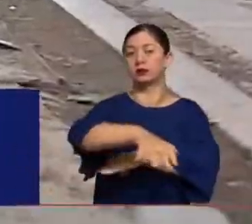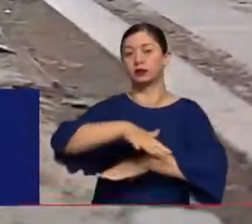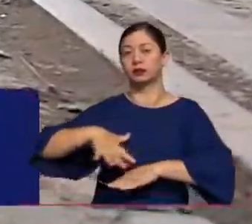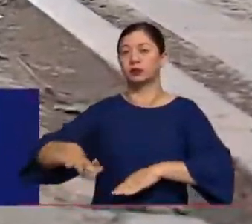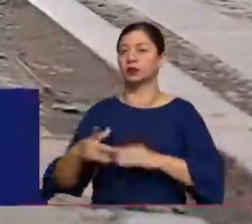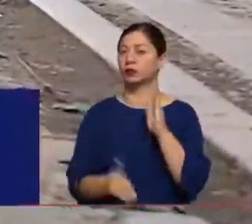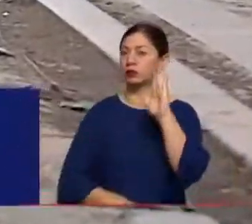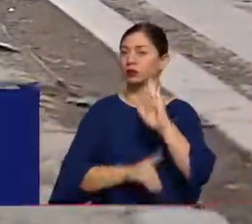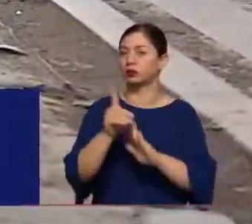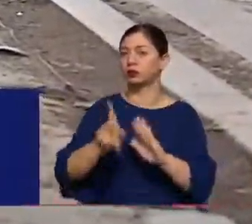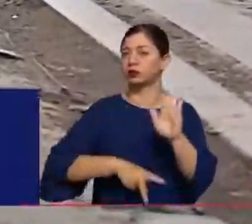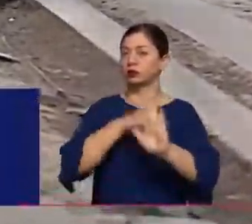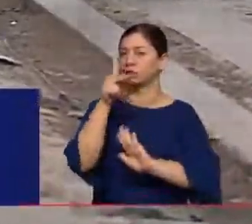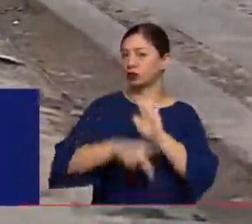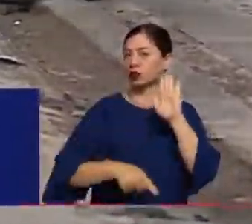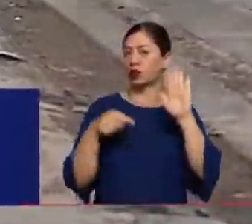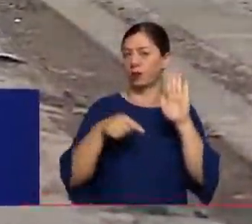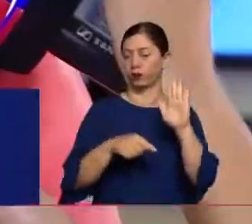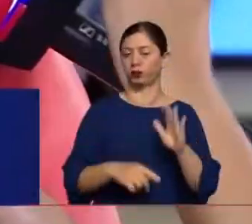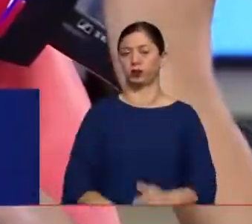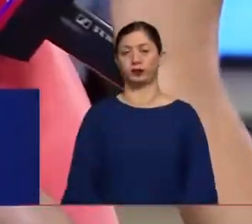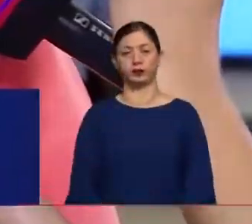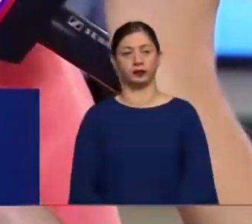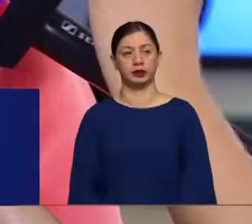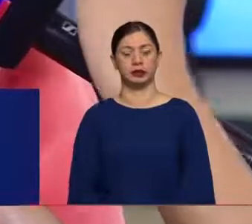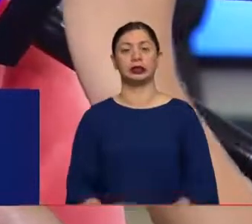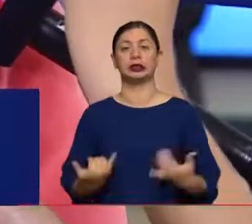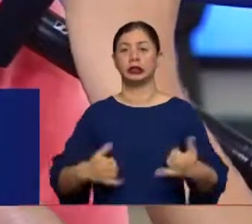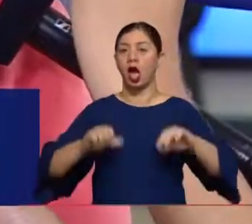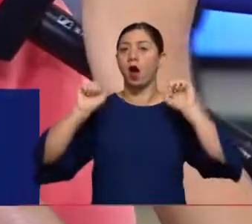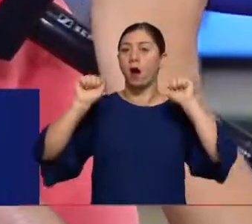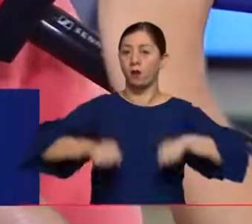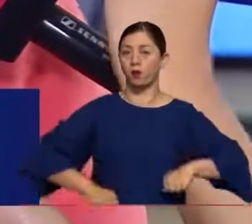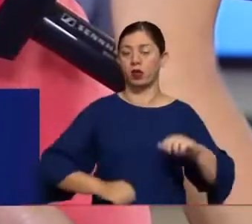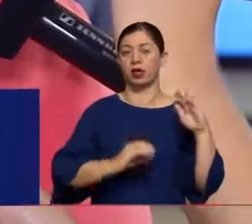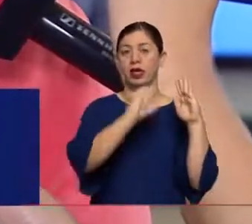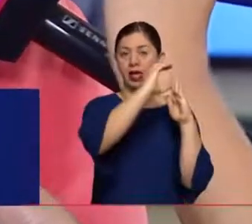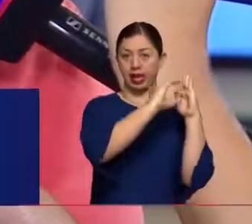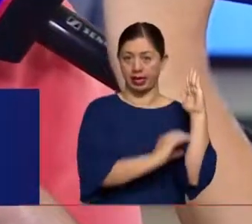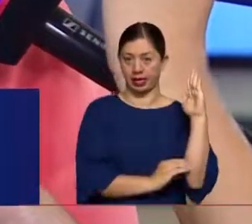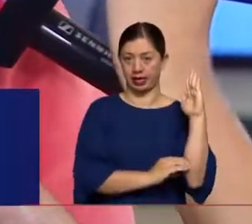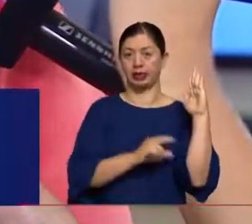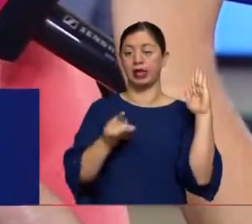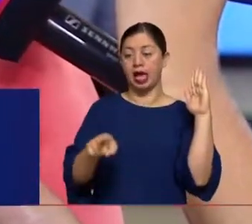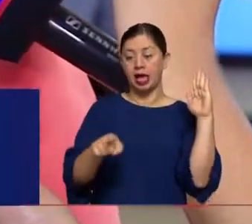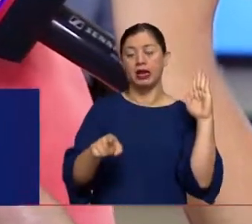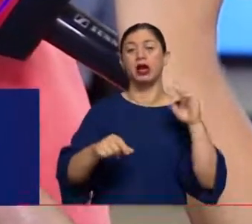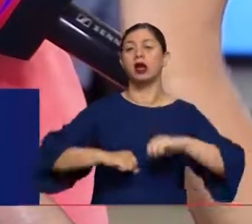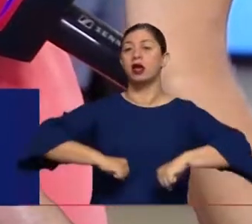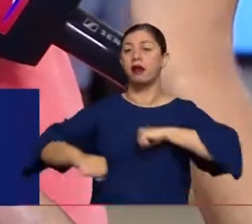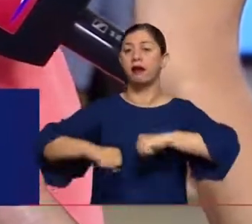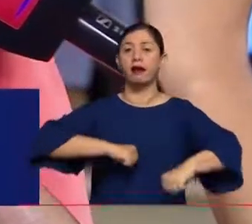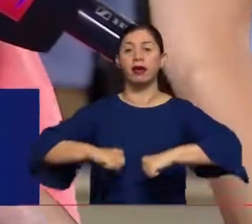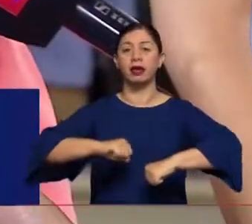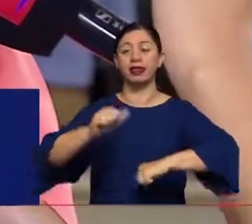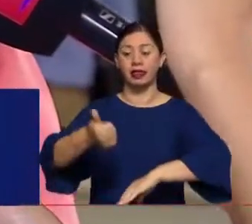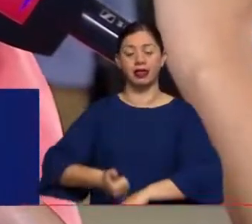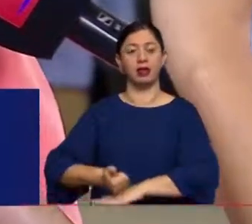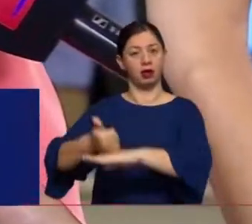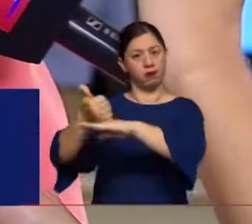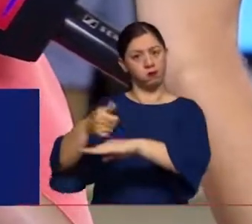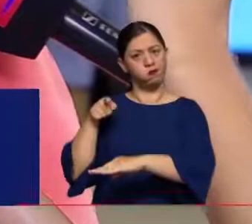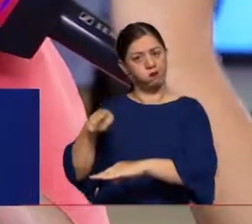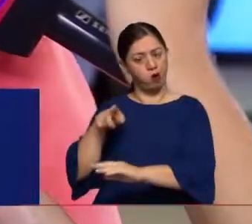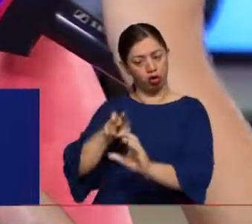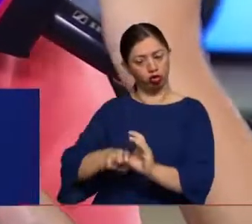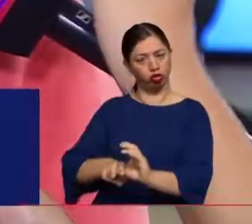el desarrollo del Macro proyecto acabamos de aprobar los estatutos de lente gestor de la autoridad Regional de